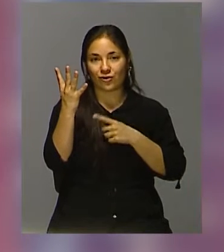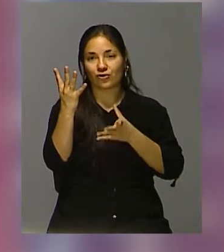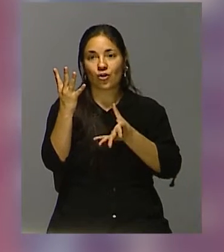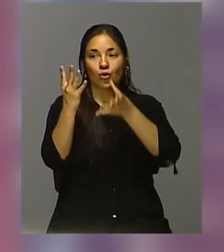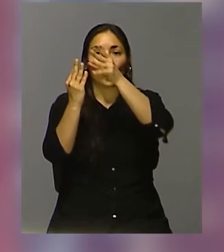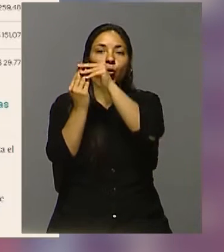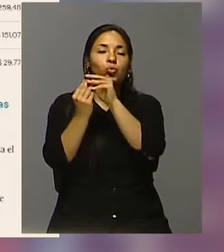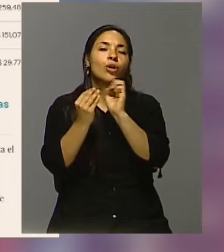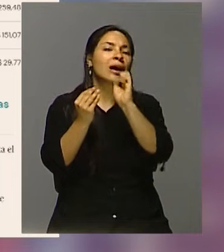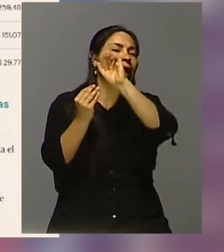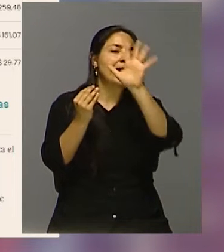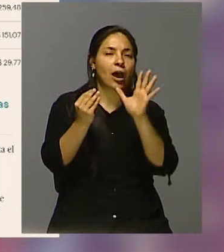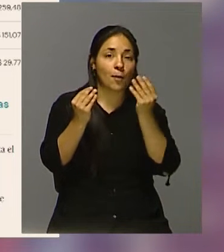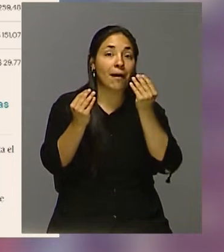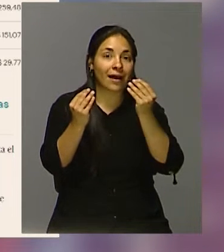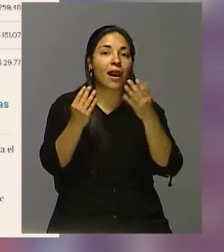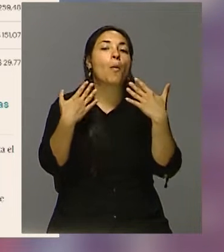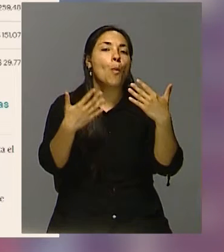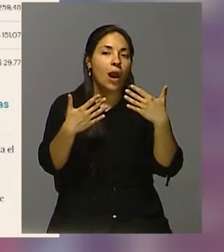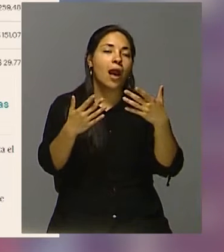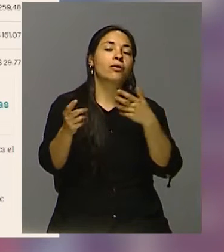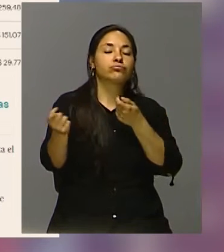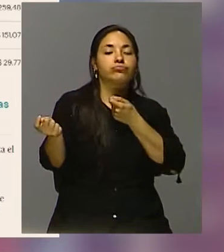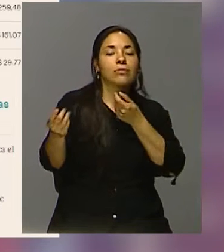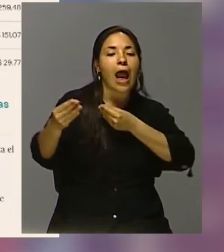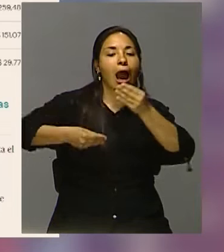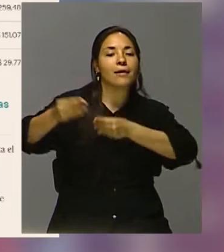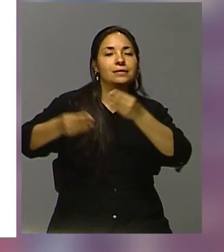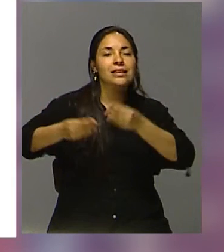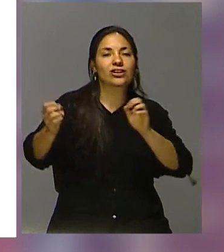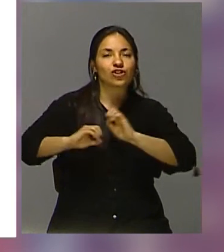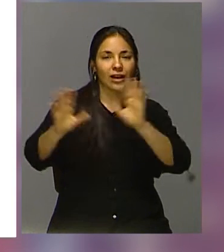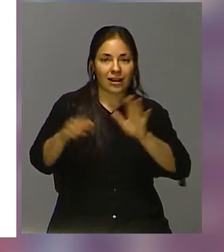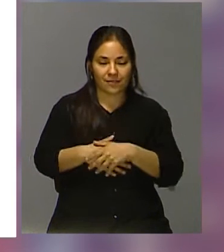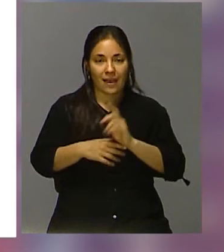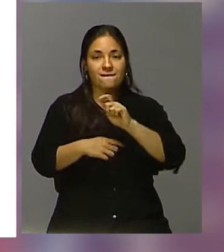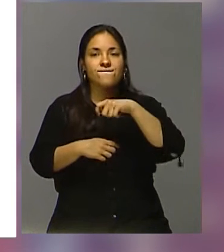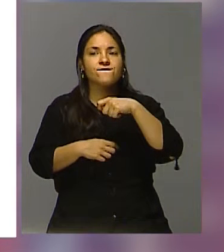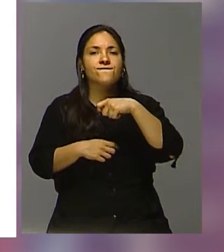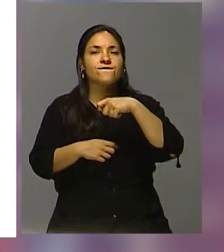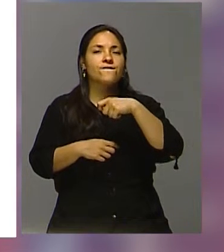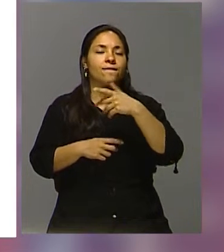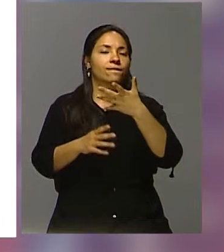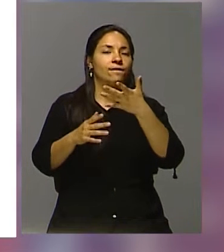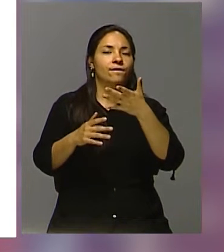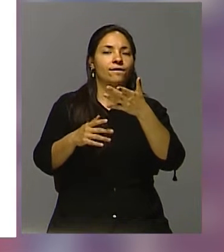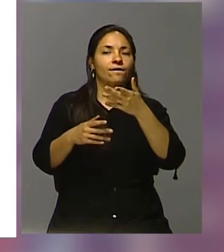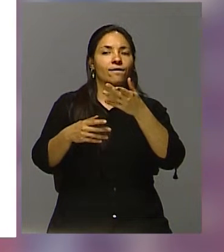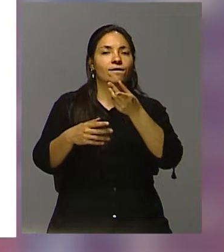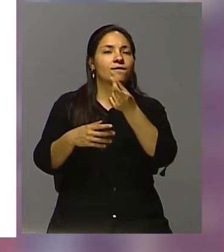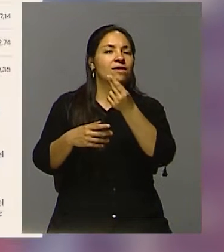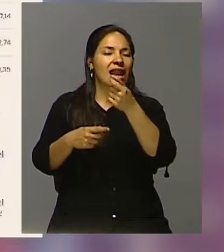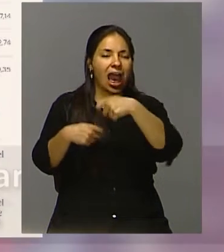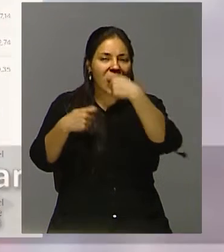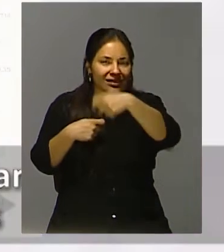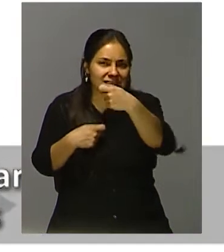llevar adelante una sana administración de sus finanzas, que las finanzas, como decimos nosotros, acompañen